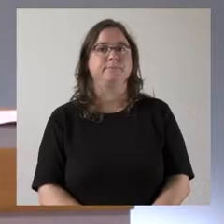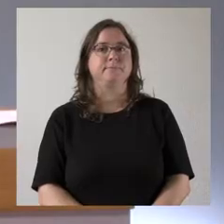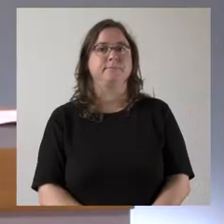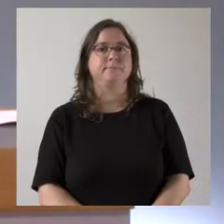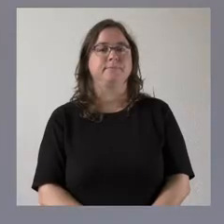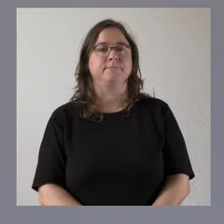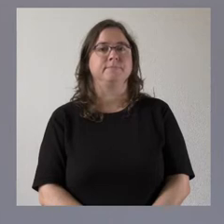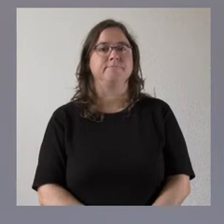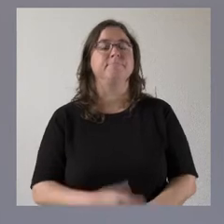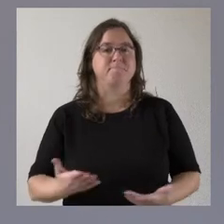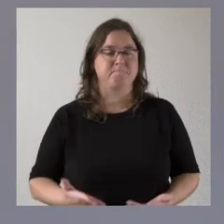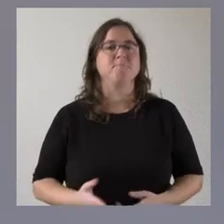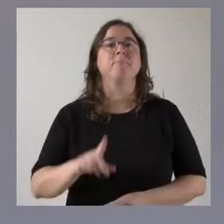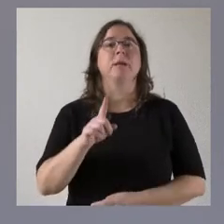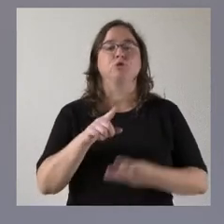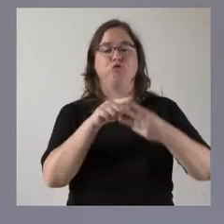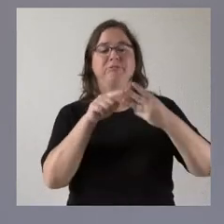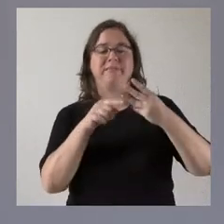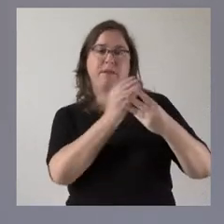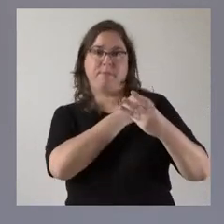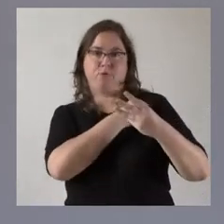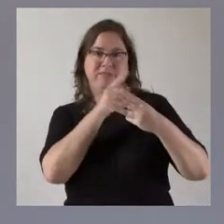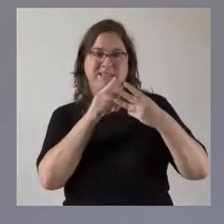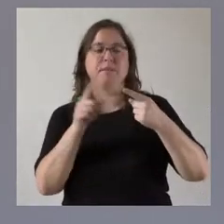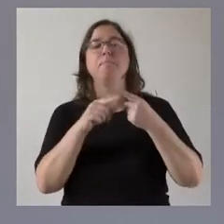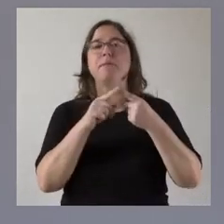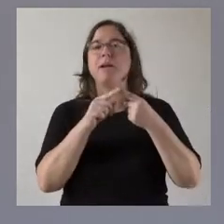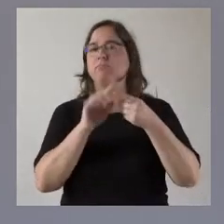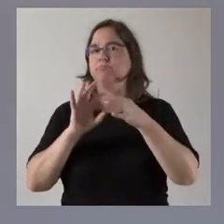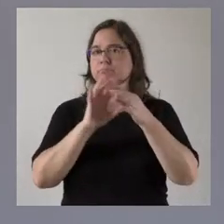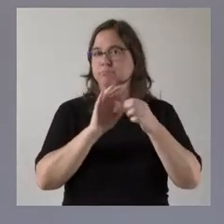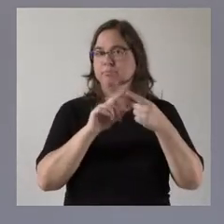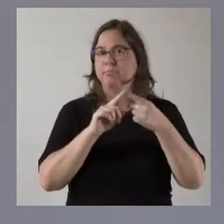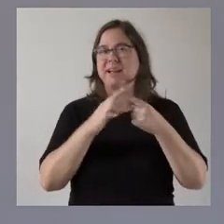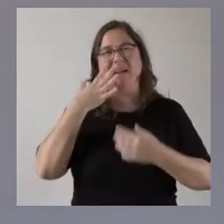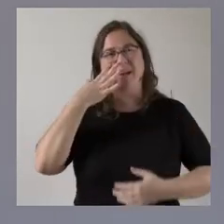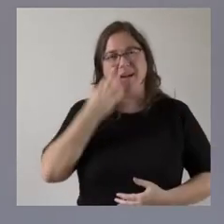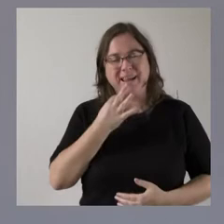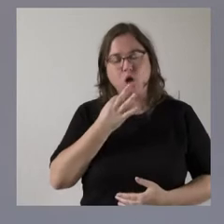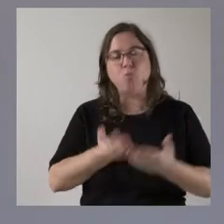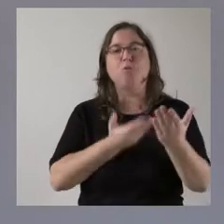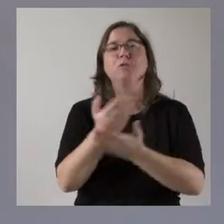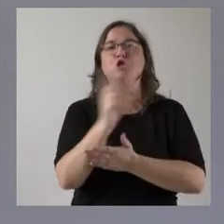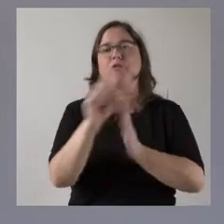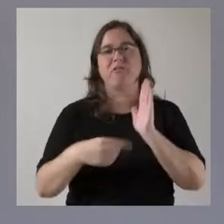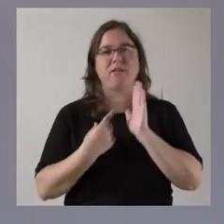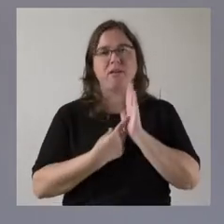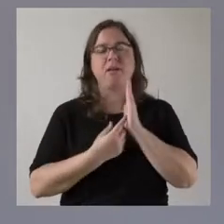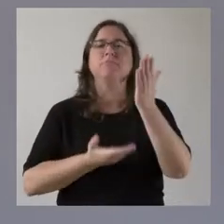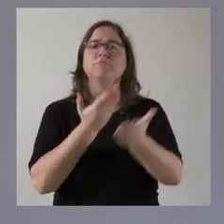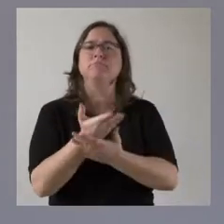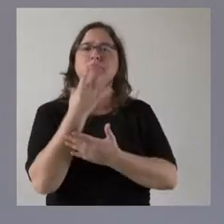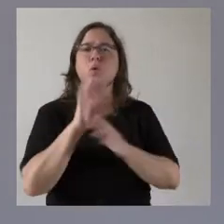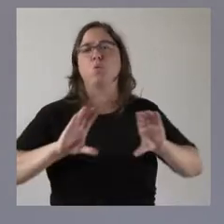pues sobre los tres asuntos que usted le plantea el primero de ellos creo que es una proposición no de ley que ha presentado